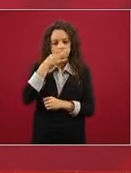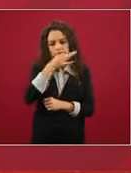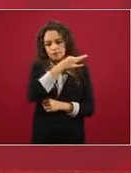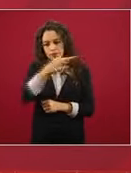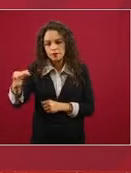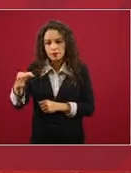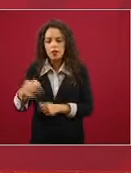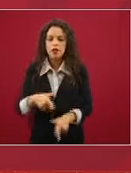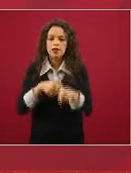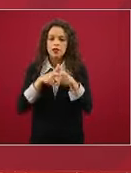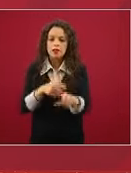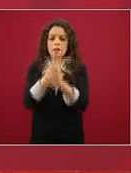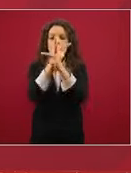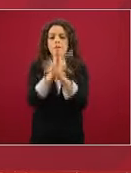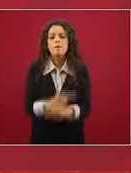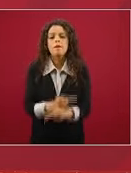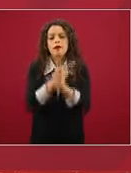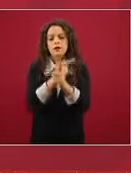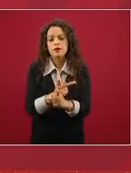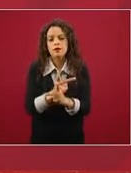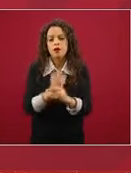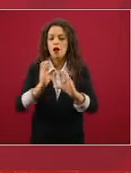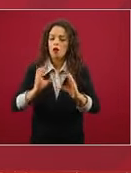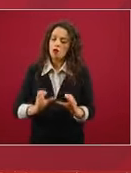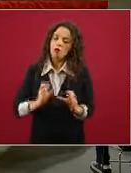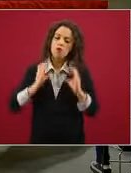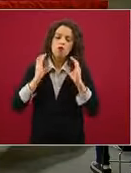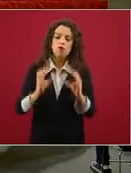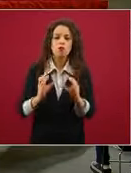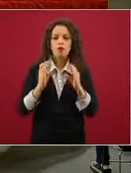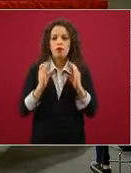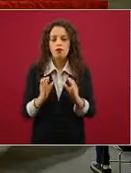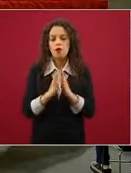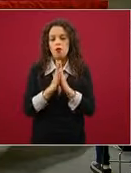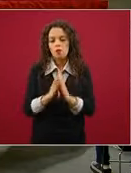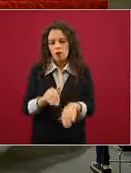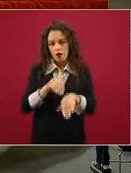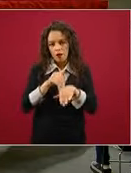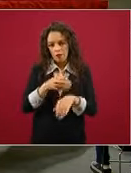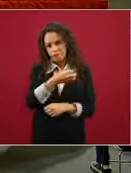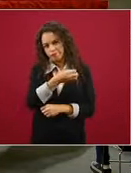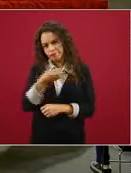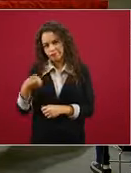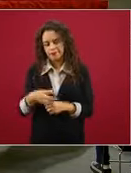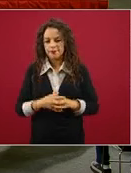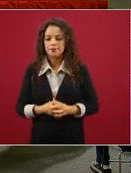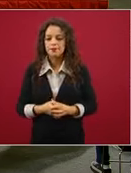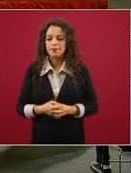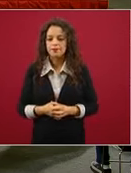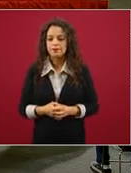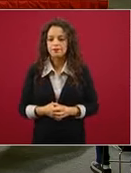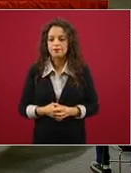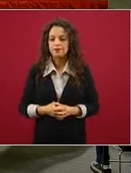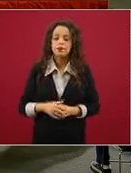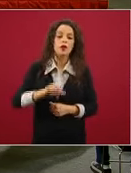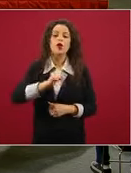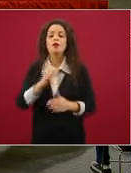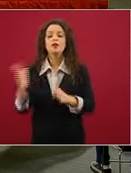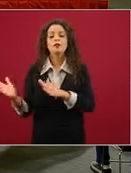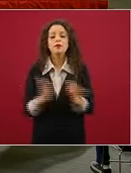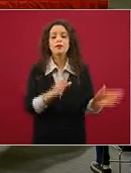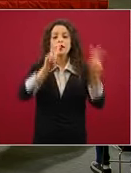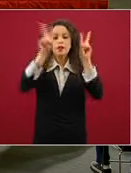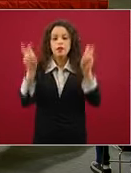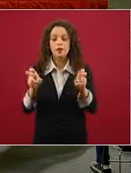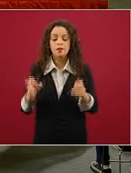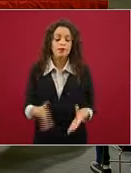cautela, a la prudencia. Muchas gracias, Arturo. Expedientes. En realidad es difícil